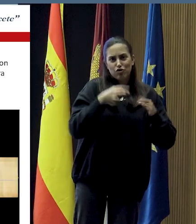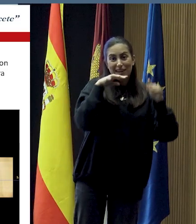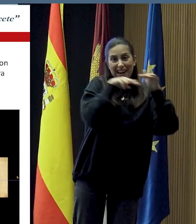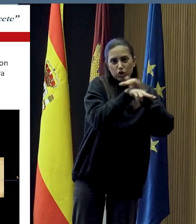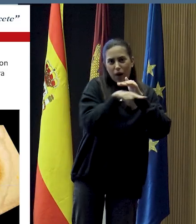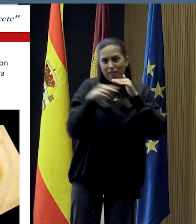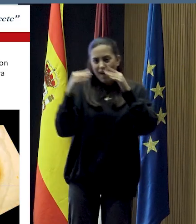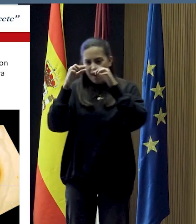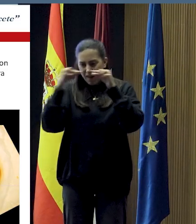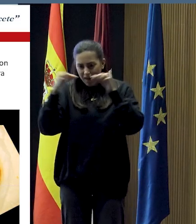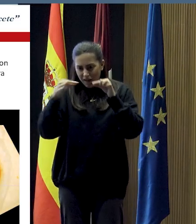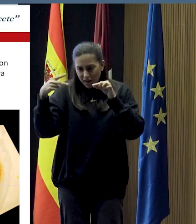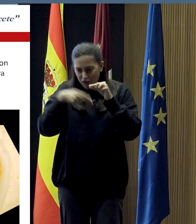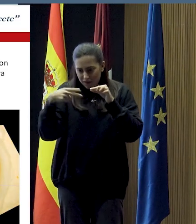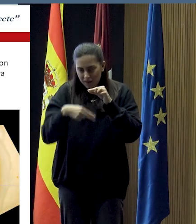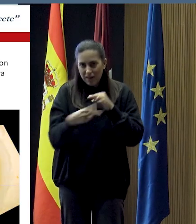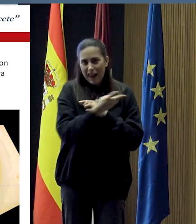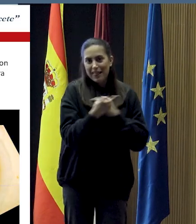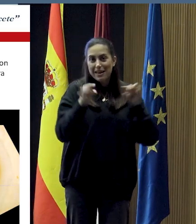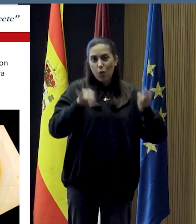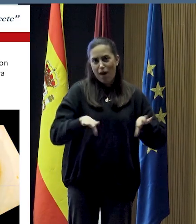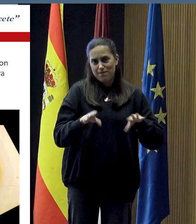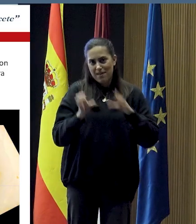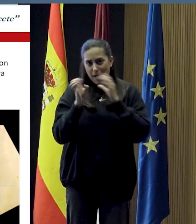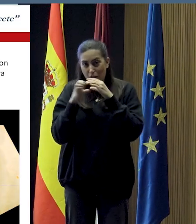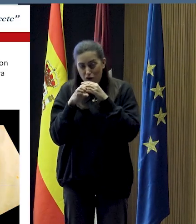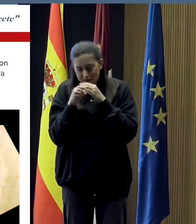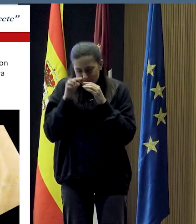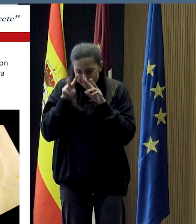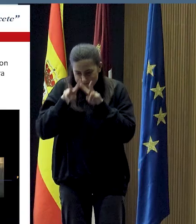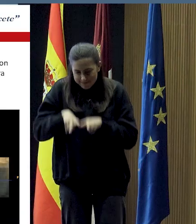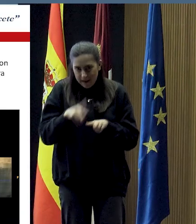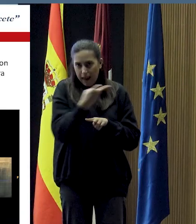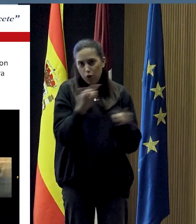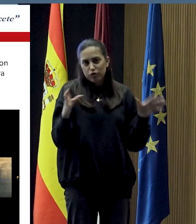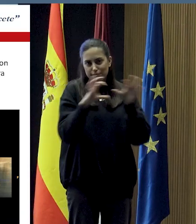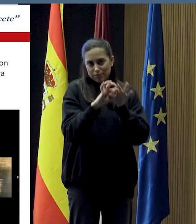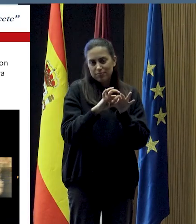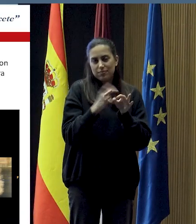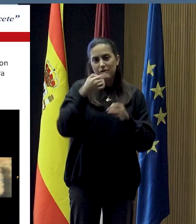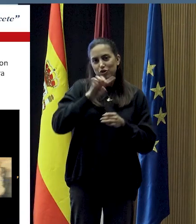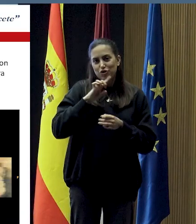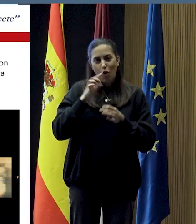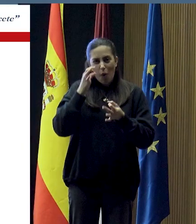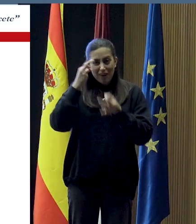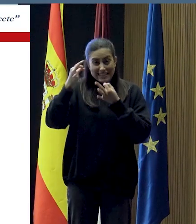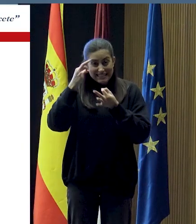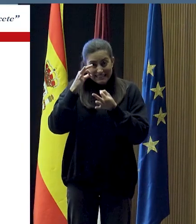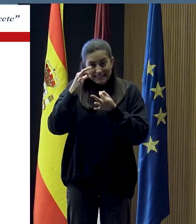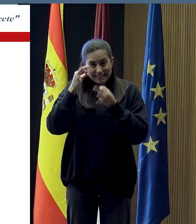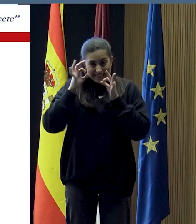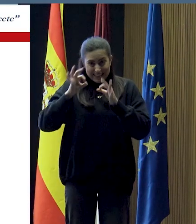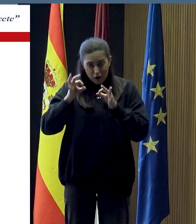resonancia con lo que nosotros vemos en el laboratorio debajo del microscopio. Y esto hace que podamos atinar con muchísima